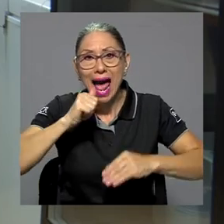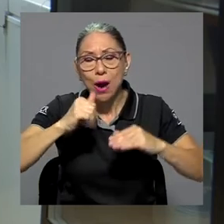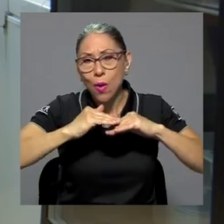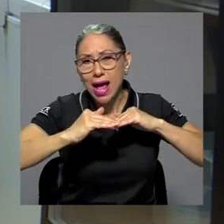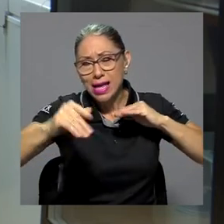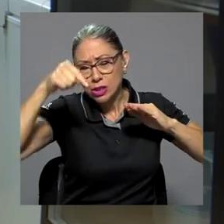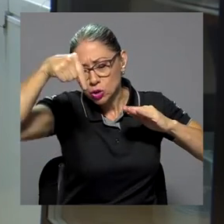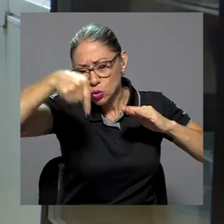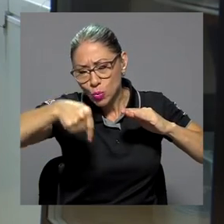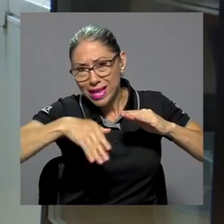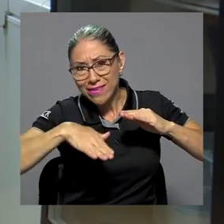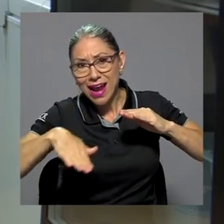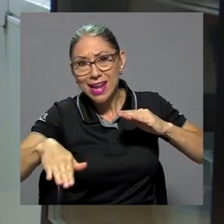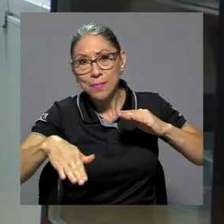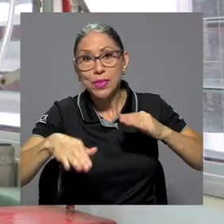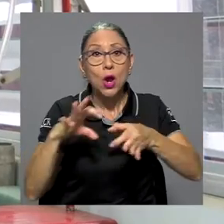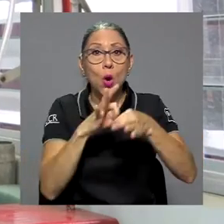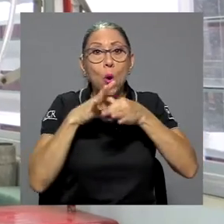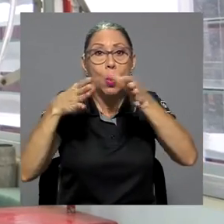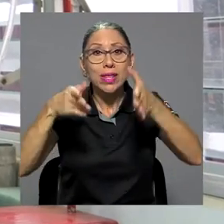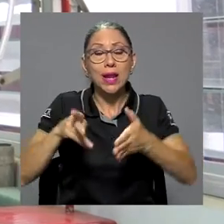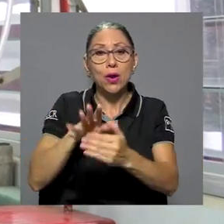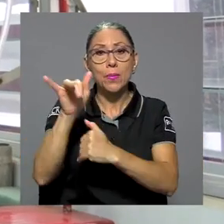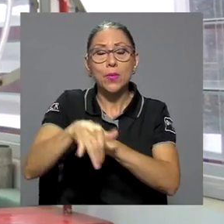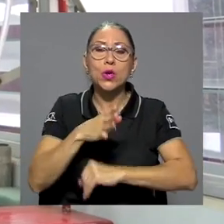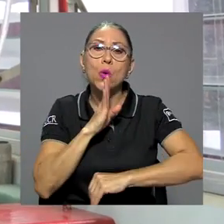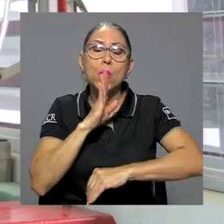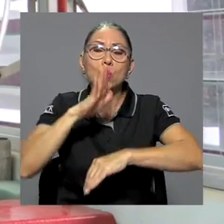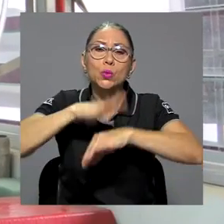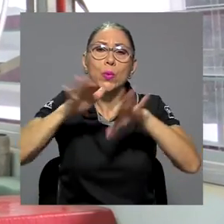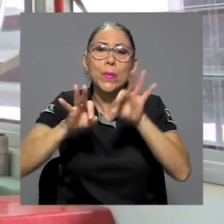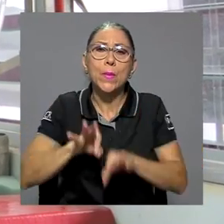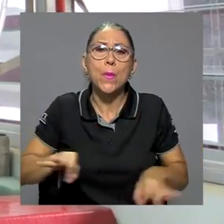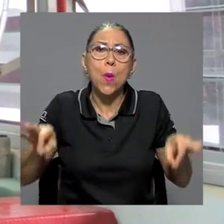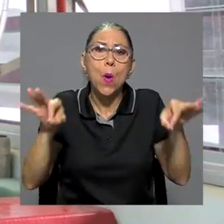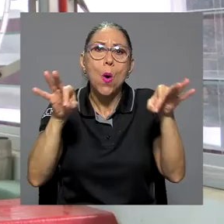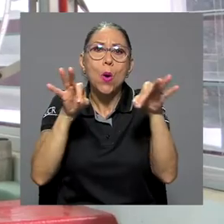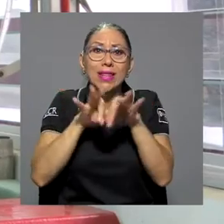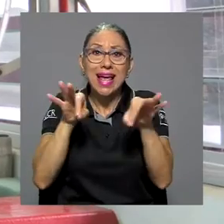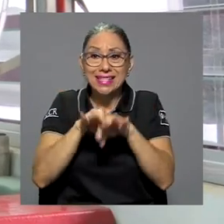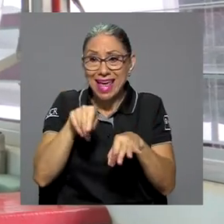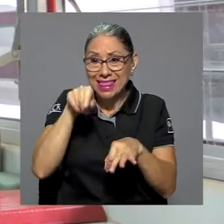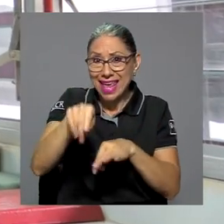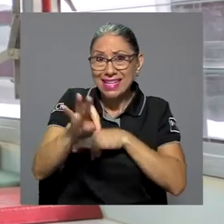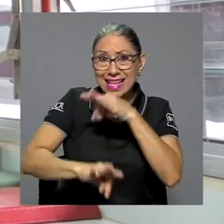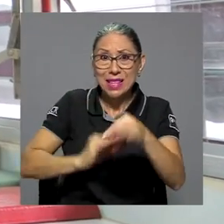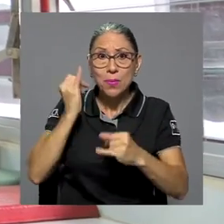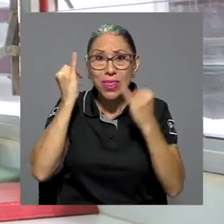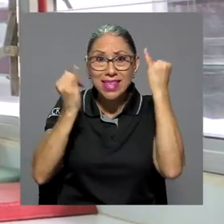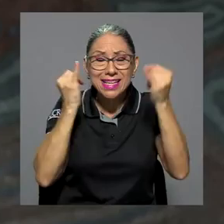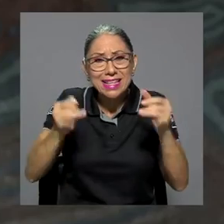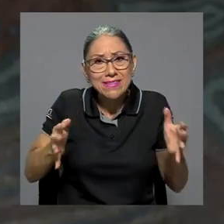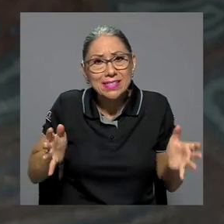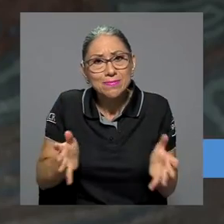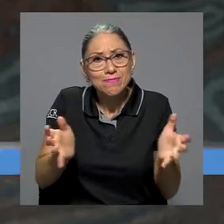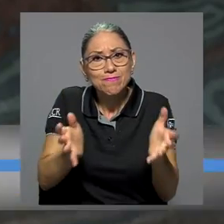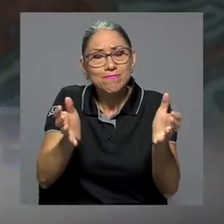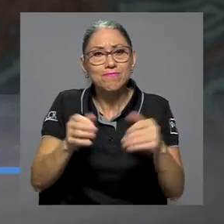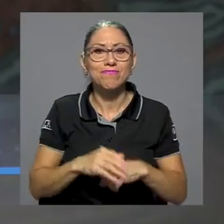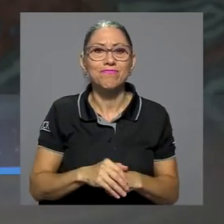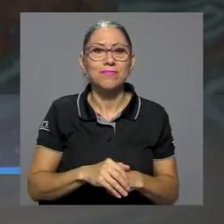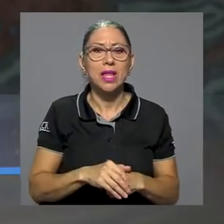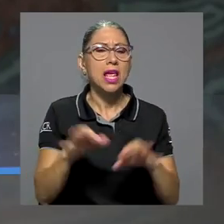la coordinadora del proyecto comentó sobre la importancia de incursionar este tipo de iniciativas y la